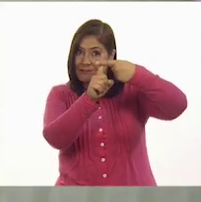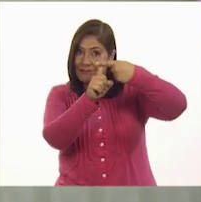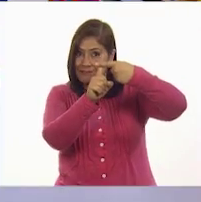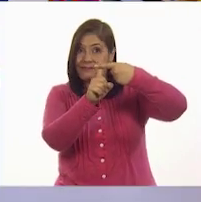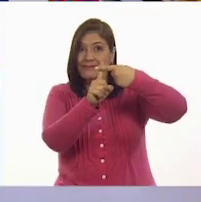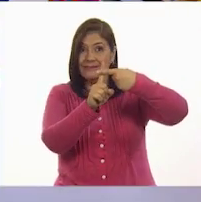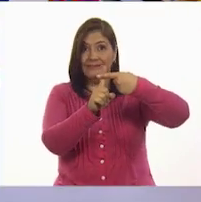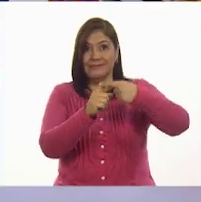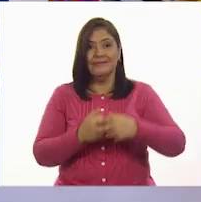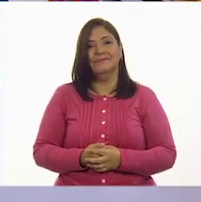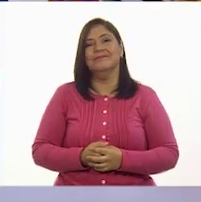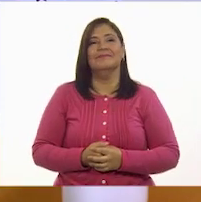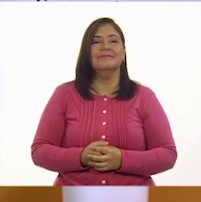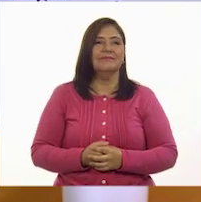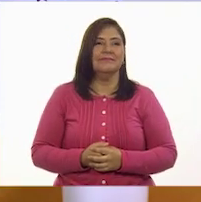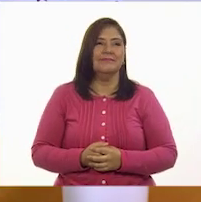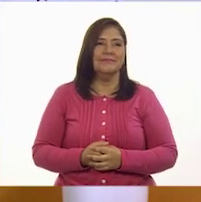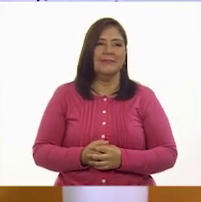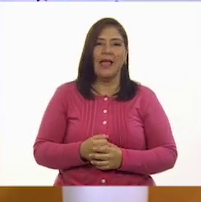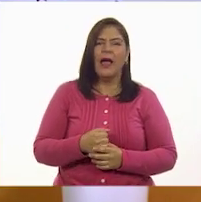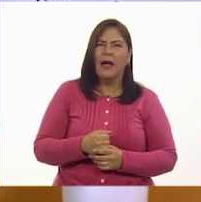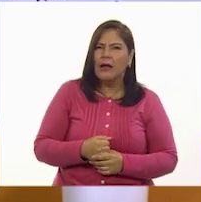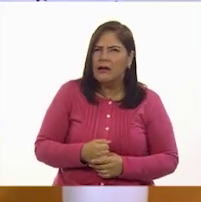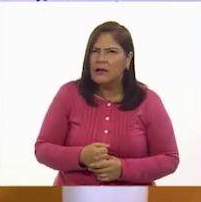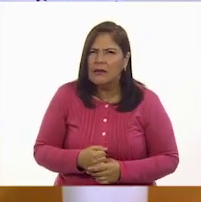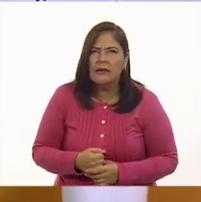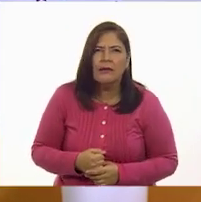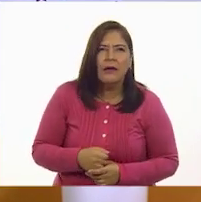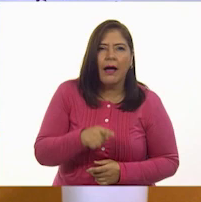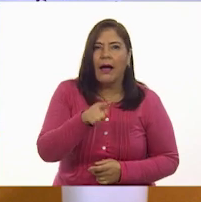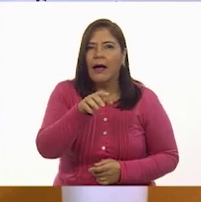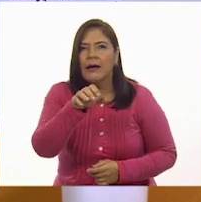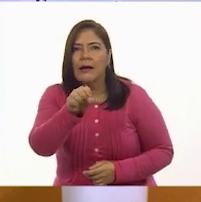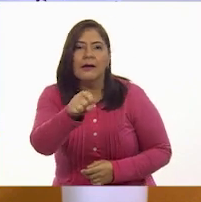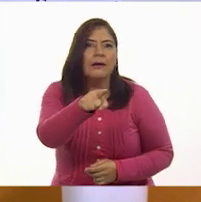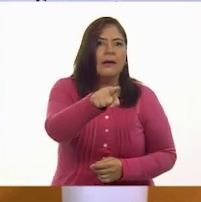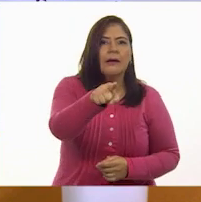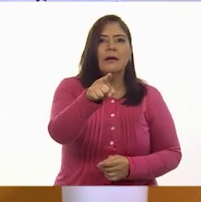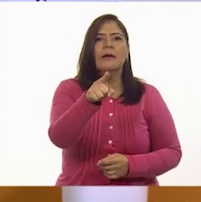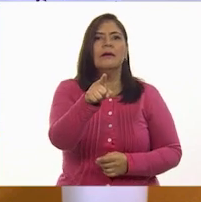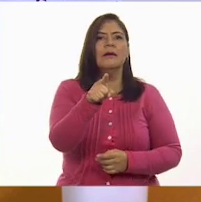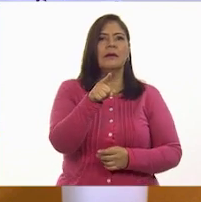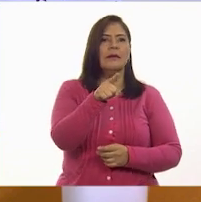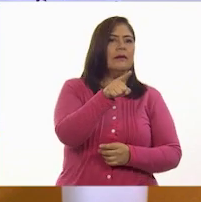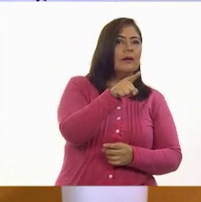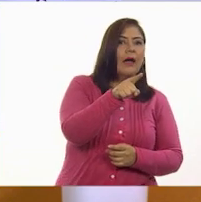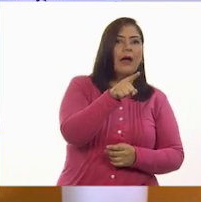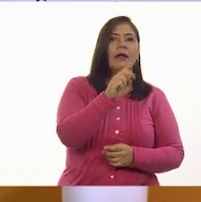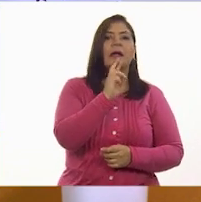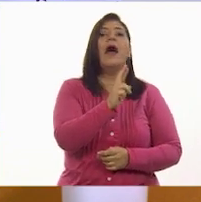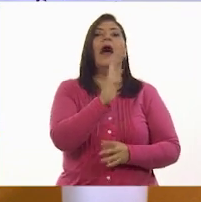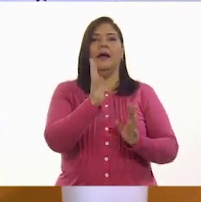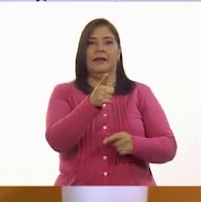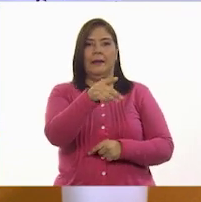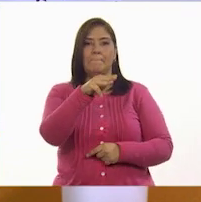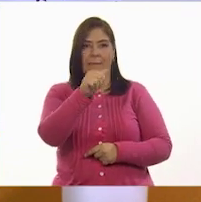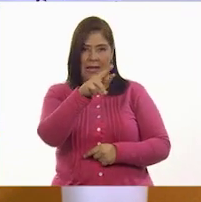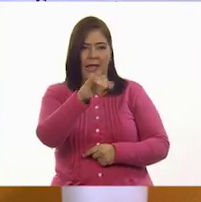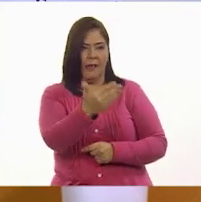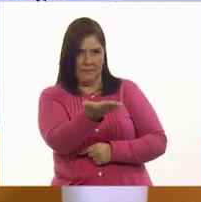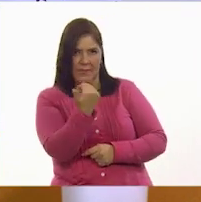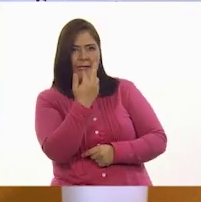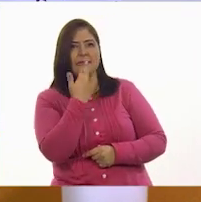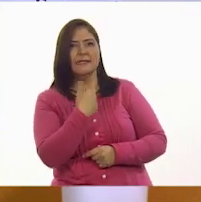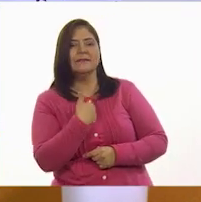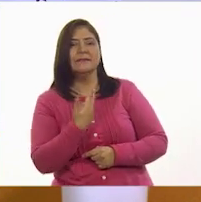Ya. Creo que ya escucho una respuesta de María. Sí, María, dime tu